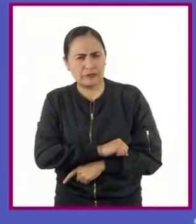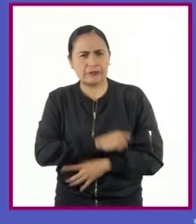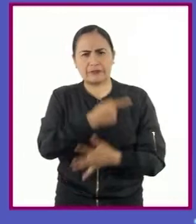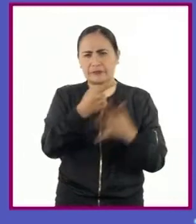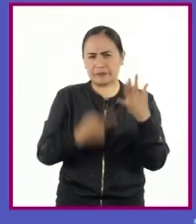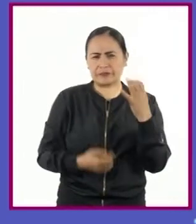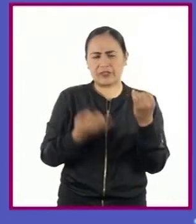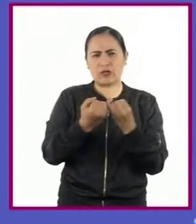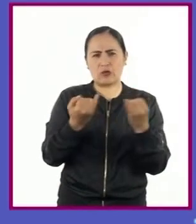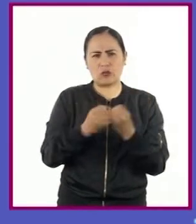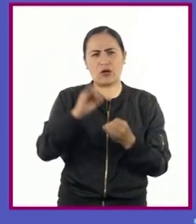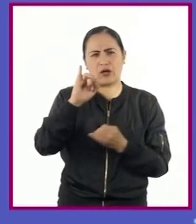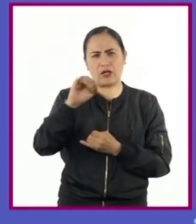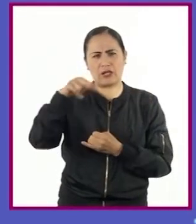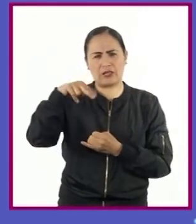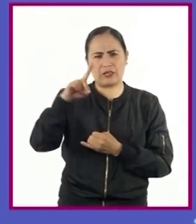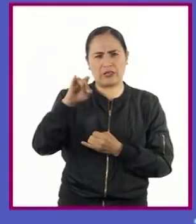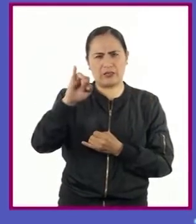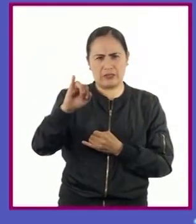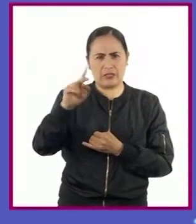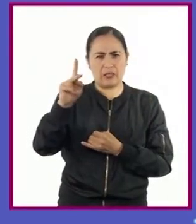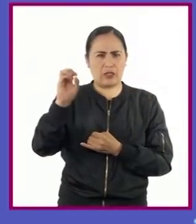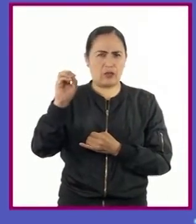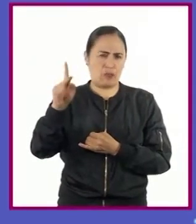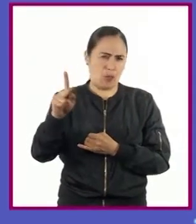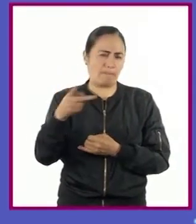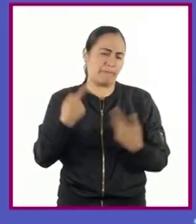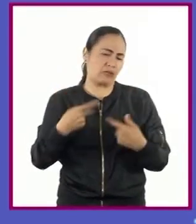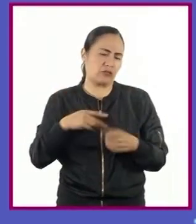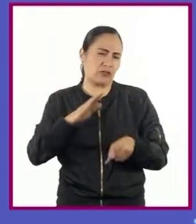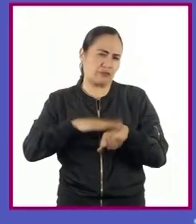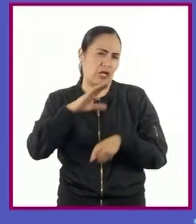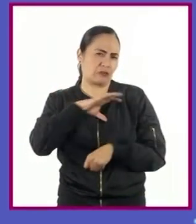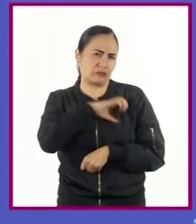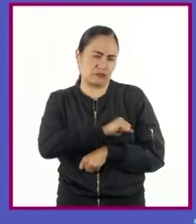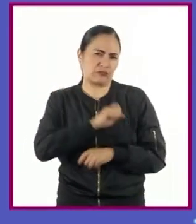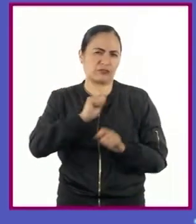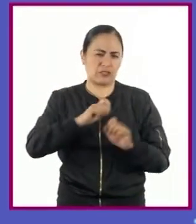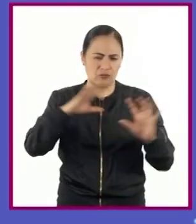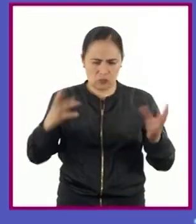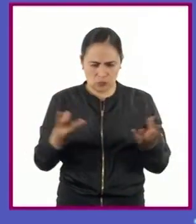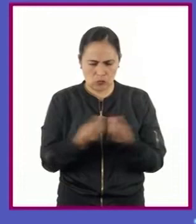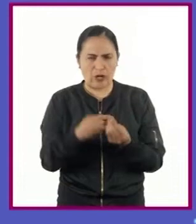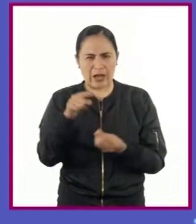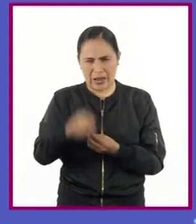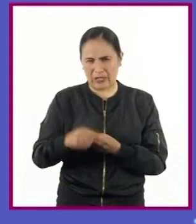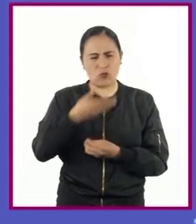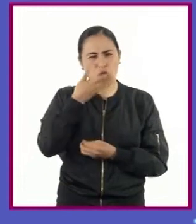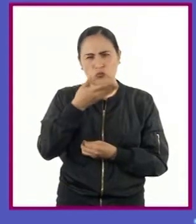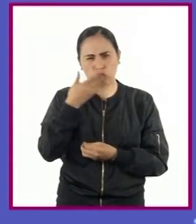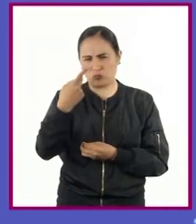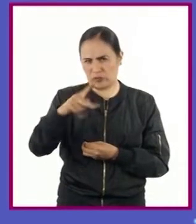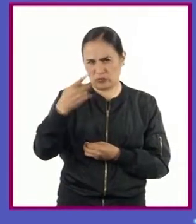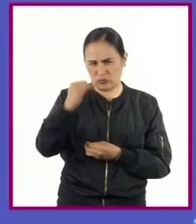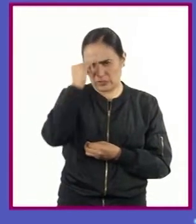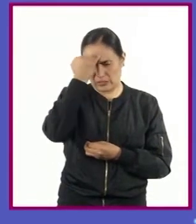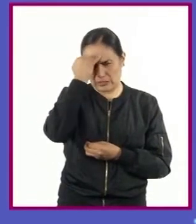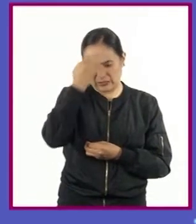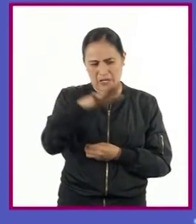el indie pop, que es un estilo más popular, resultado de la fusión de música tradicional de la India con música